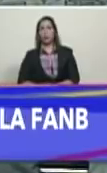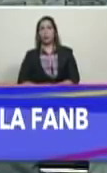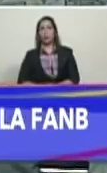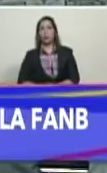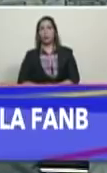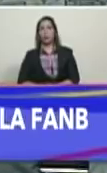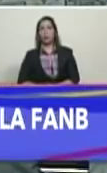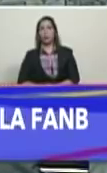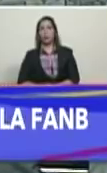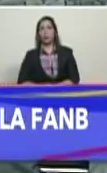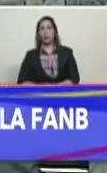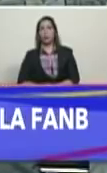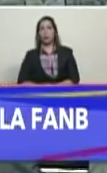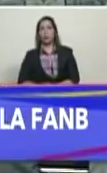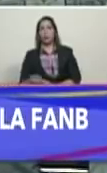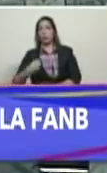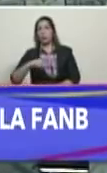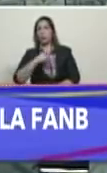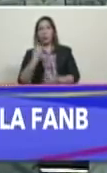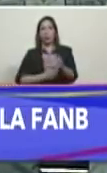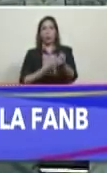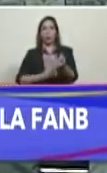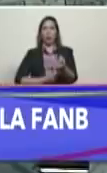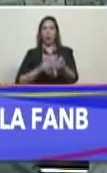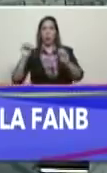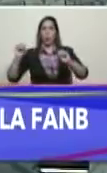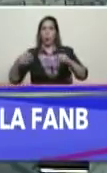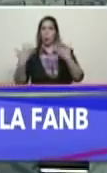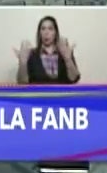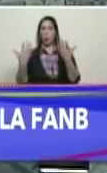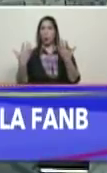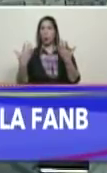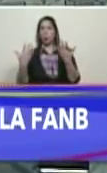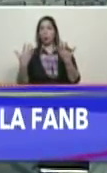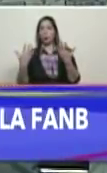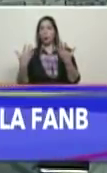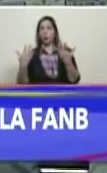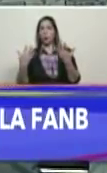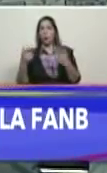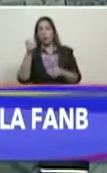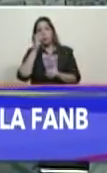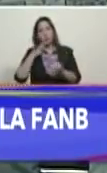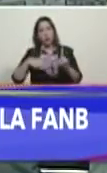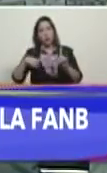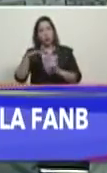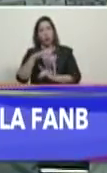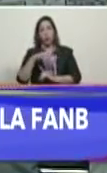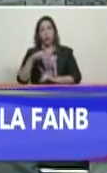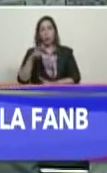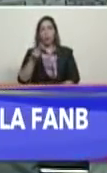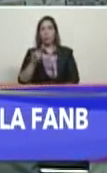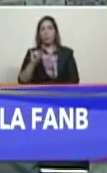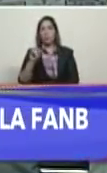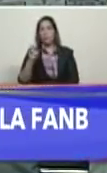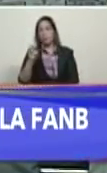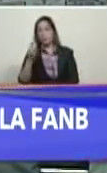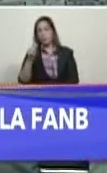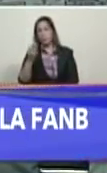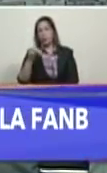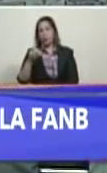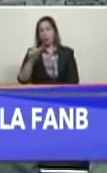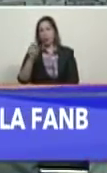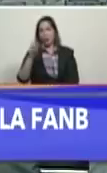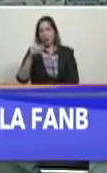refiriéndose a nuestro hermano y glorioso pueblo de Vietnam y su lucha durante todo el siglo XX que lo llevó a derrotar a varios imperios.